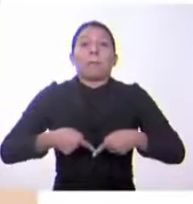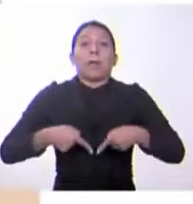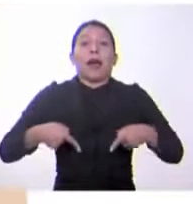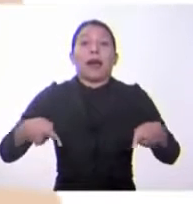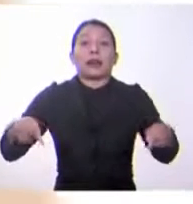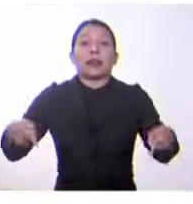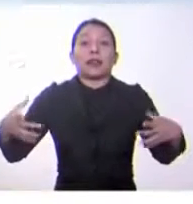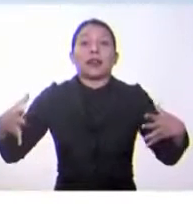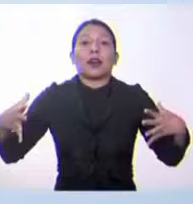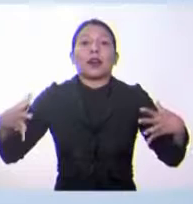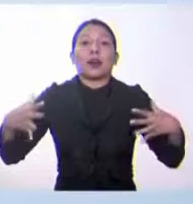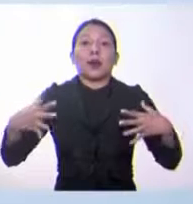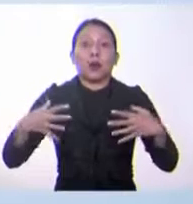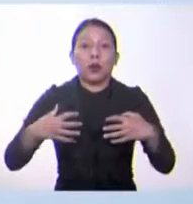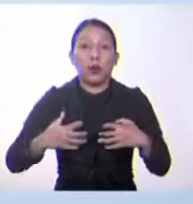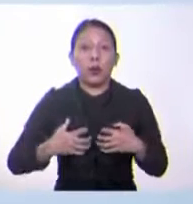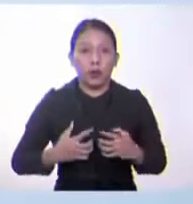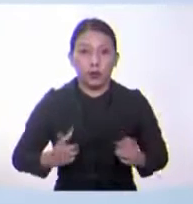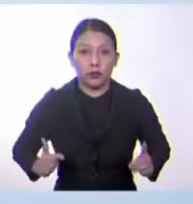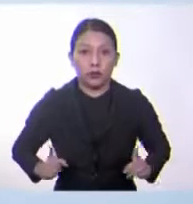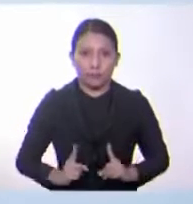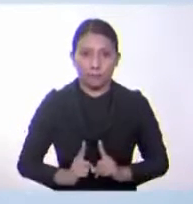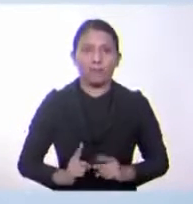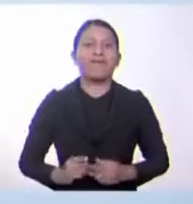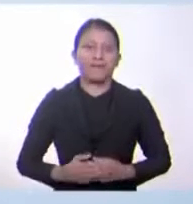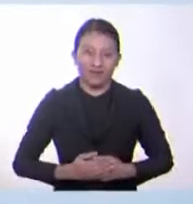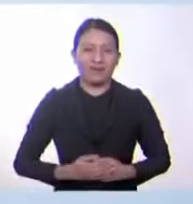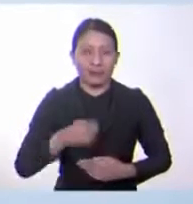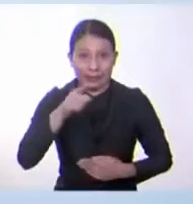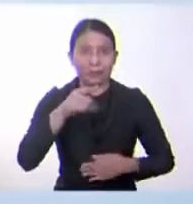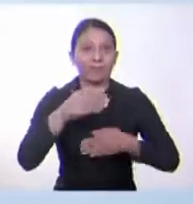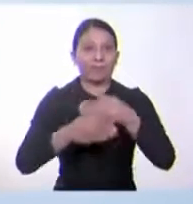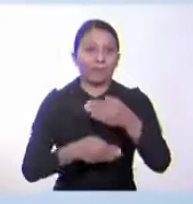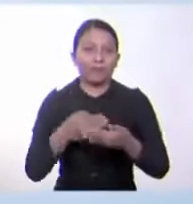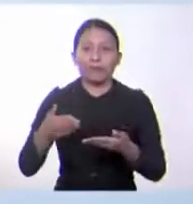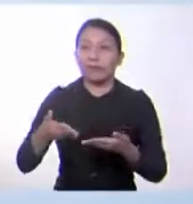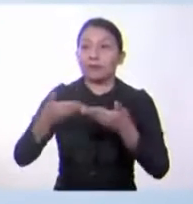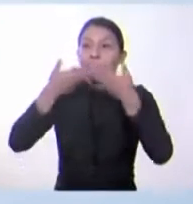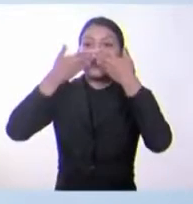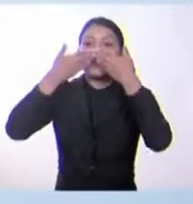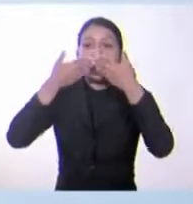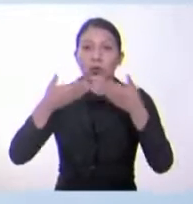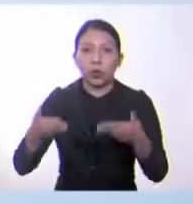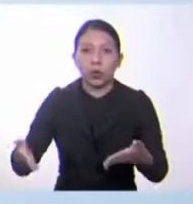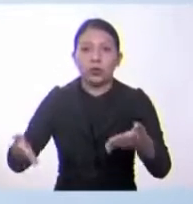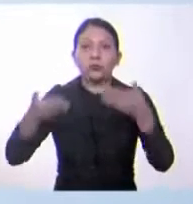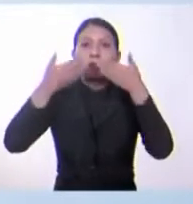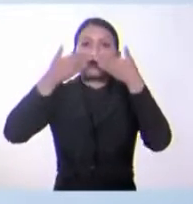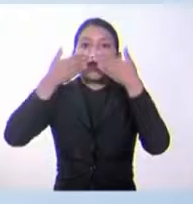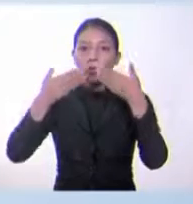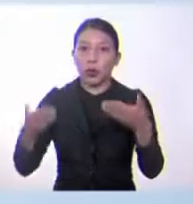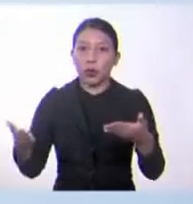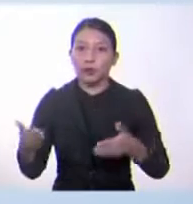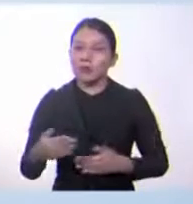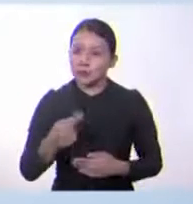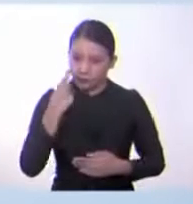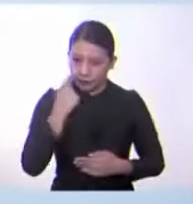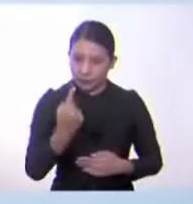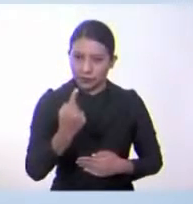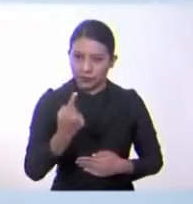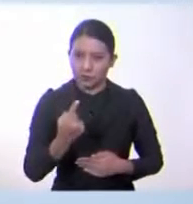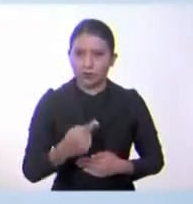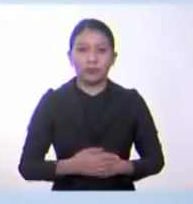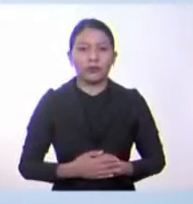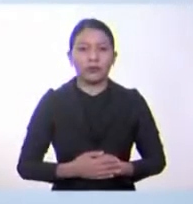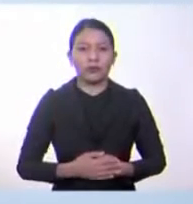nariz. Y de esta manera es el proceso de inhalación y exhalación. ¿Nota?